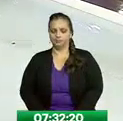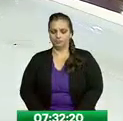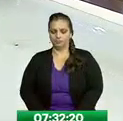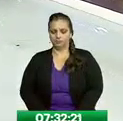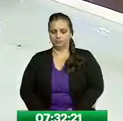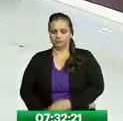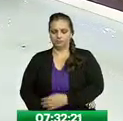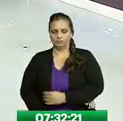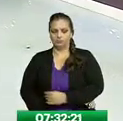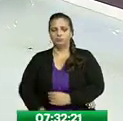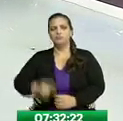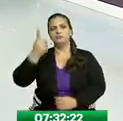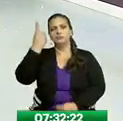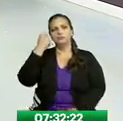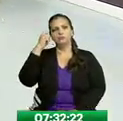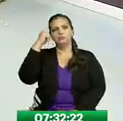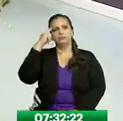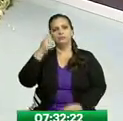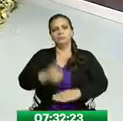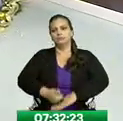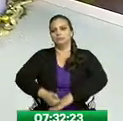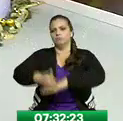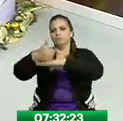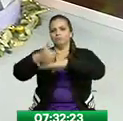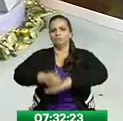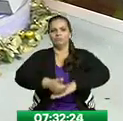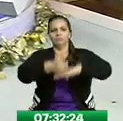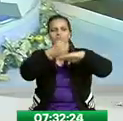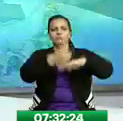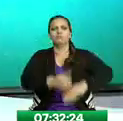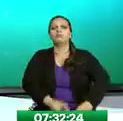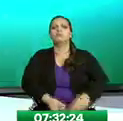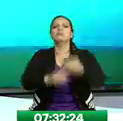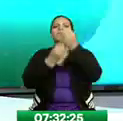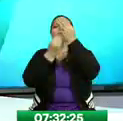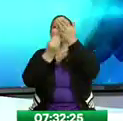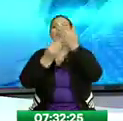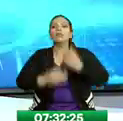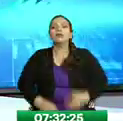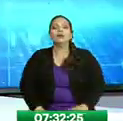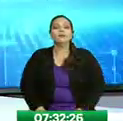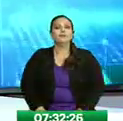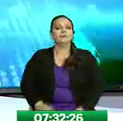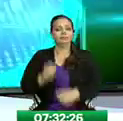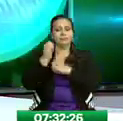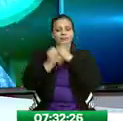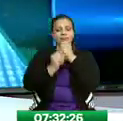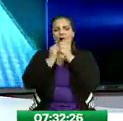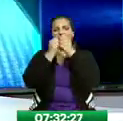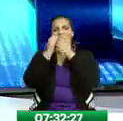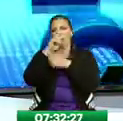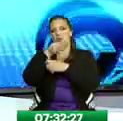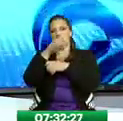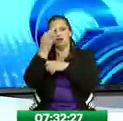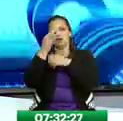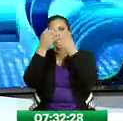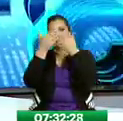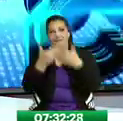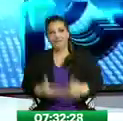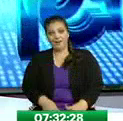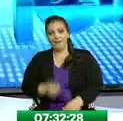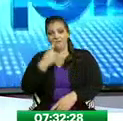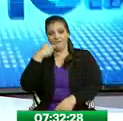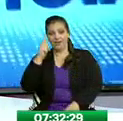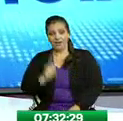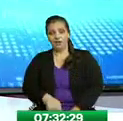Autoridades de gobierno resaltaron que en el feriado de fin de año no hubo fallecidos por accidentes de tránsito donde estén